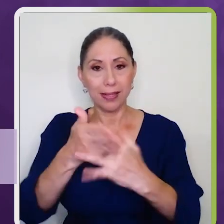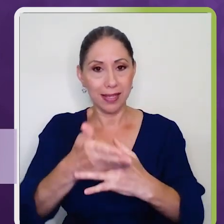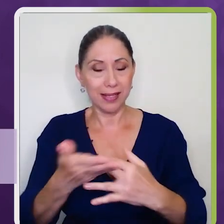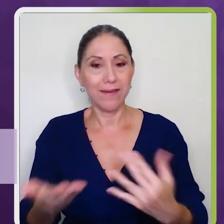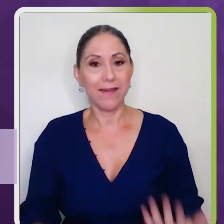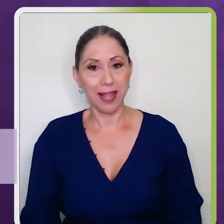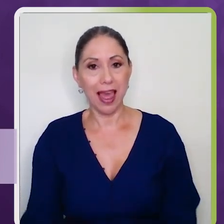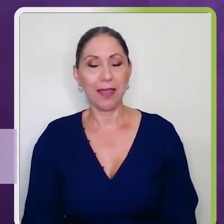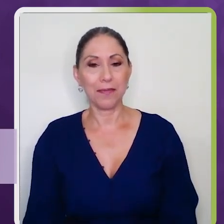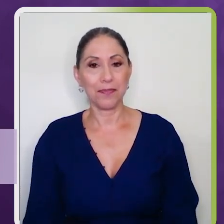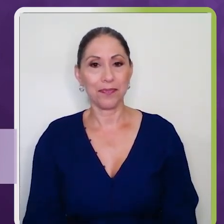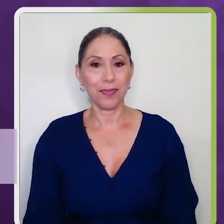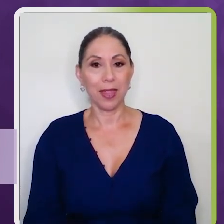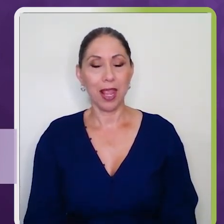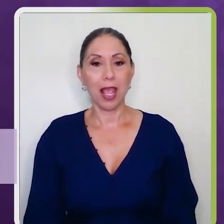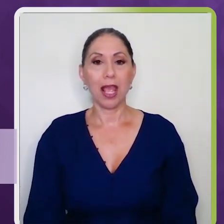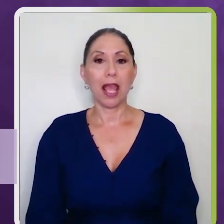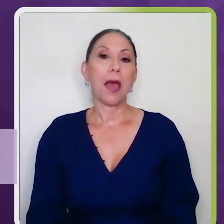accesibilidad.